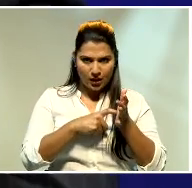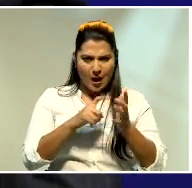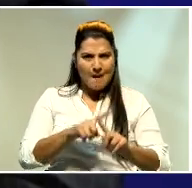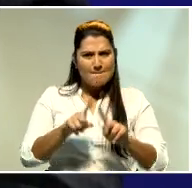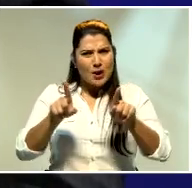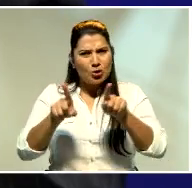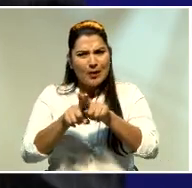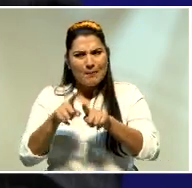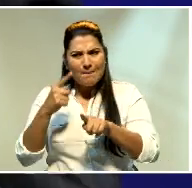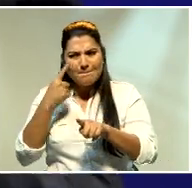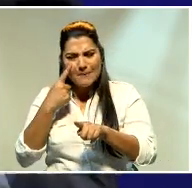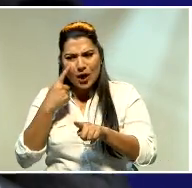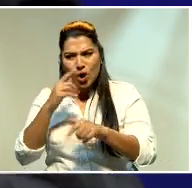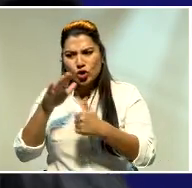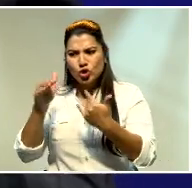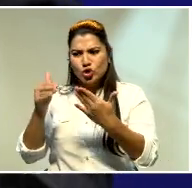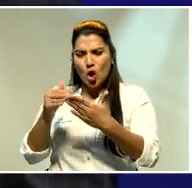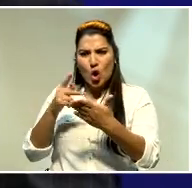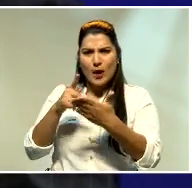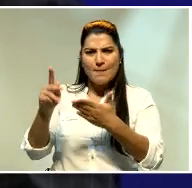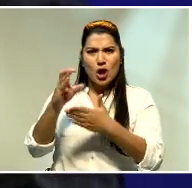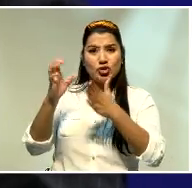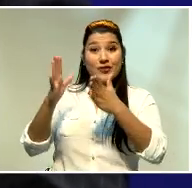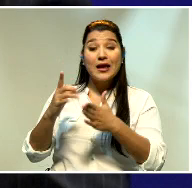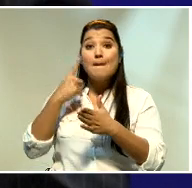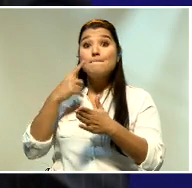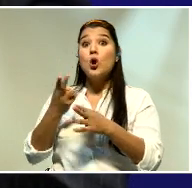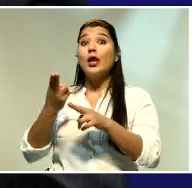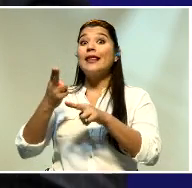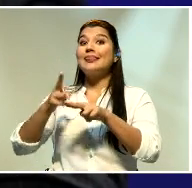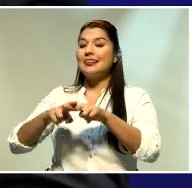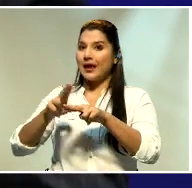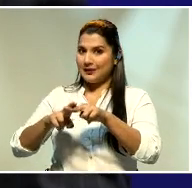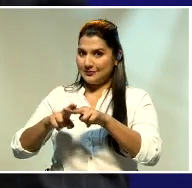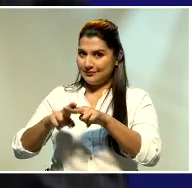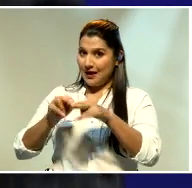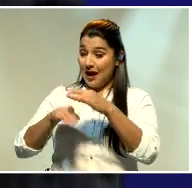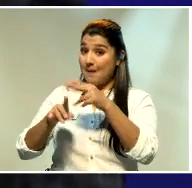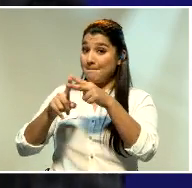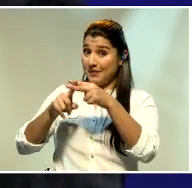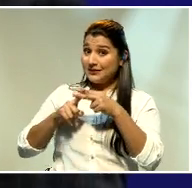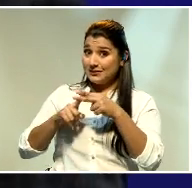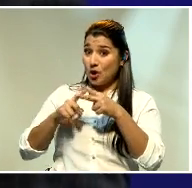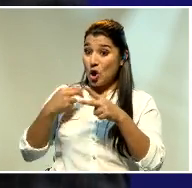lo que pagamos los costarricenses por intereses. Lo que nosotros pagamos